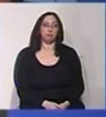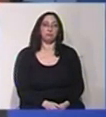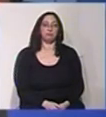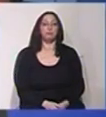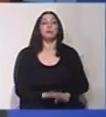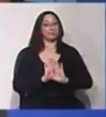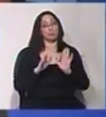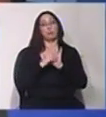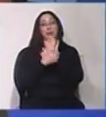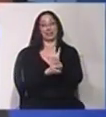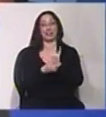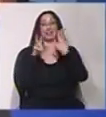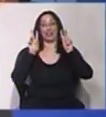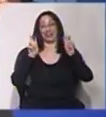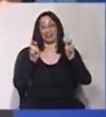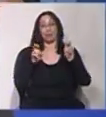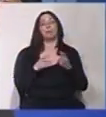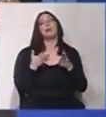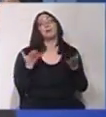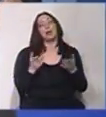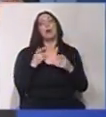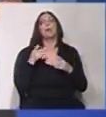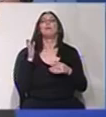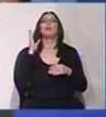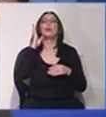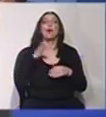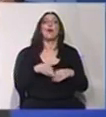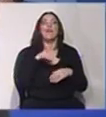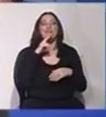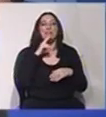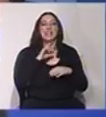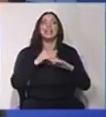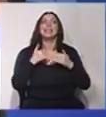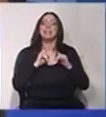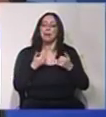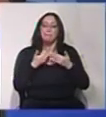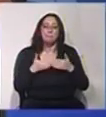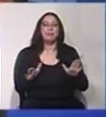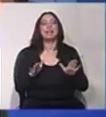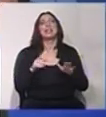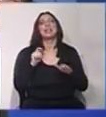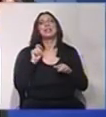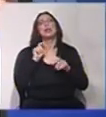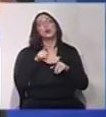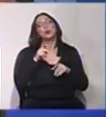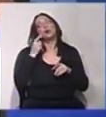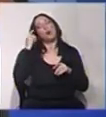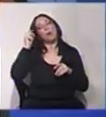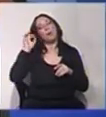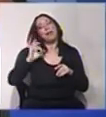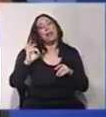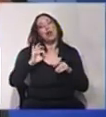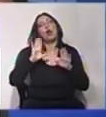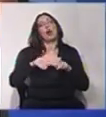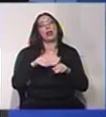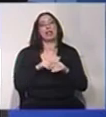Quedó presentado el tema, Denise. Exacto. Y bueno, como todos los viernes, los invitamos a que ya empiecen a enviar sus reflexiones. Ya vamos a entrar en